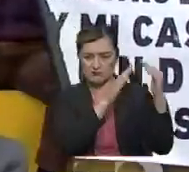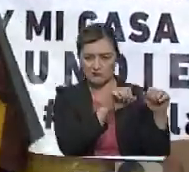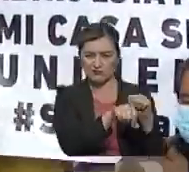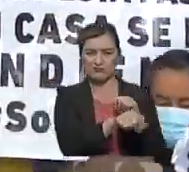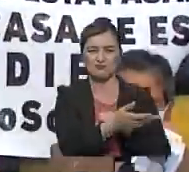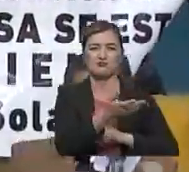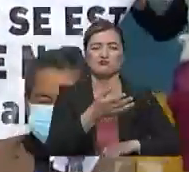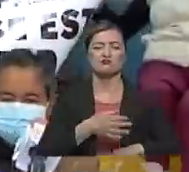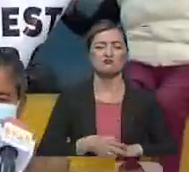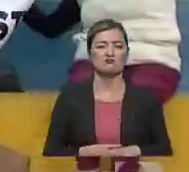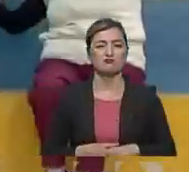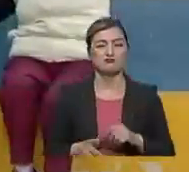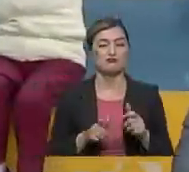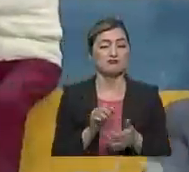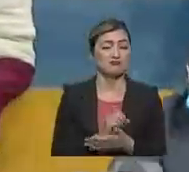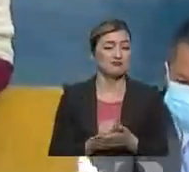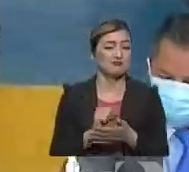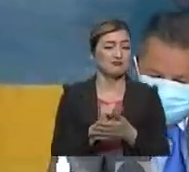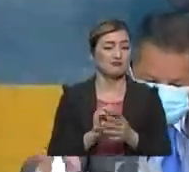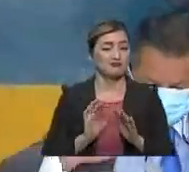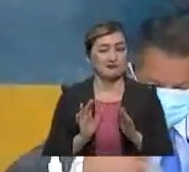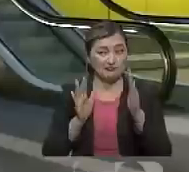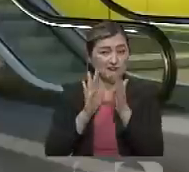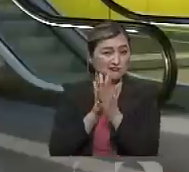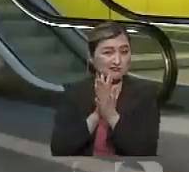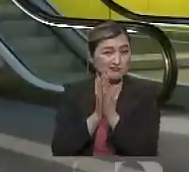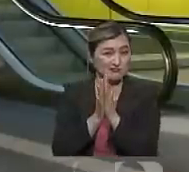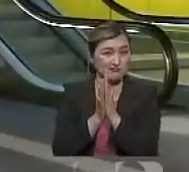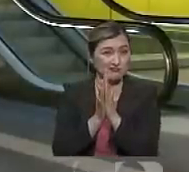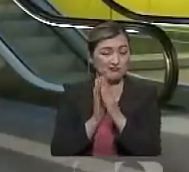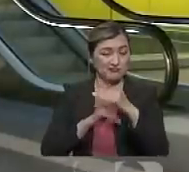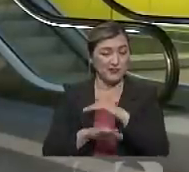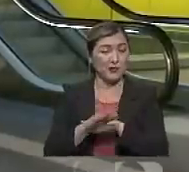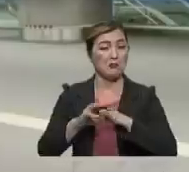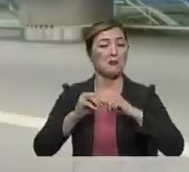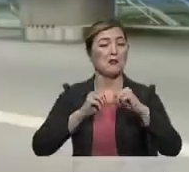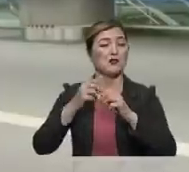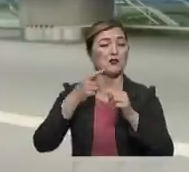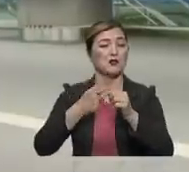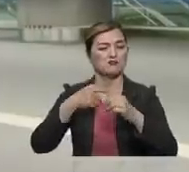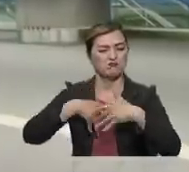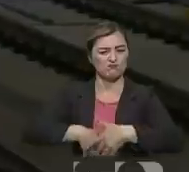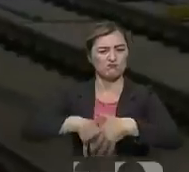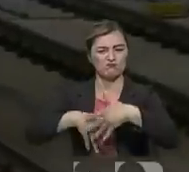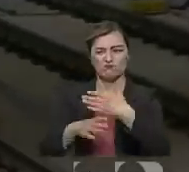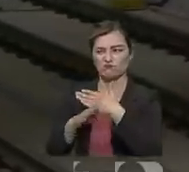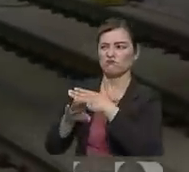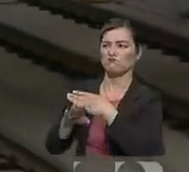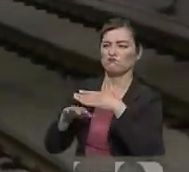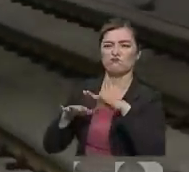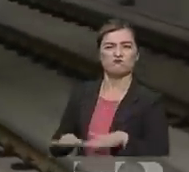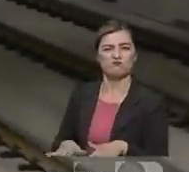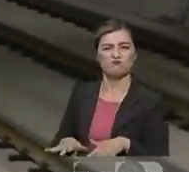Los moradores de Solanda advierten además que de no ser escuchados se tomarán las instalaciones del Metro de Quito. Solicitamos una entrevista con